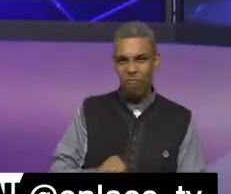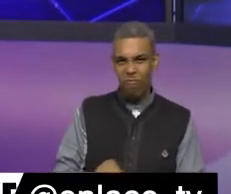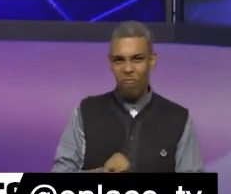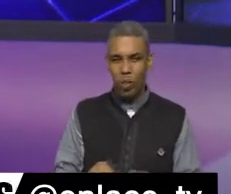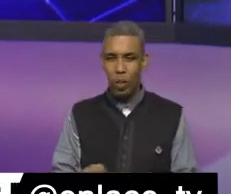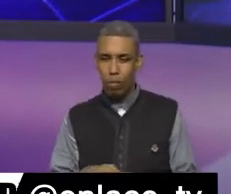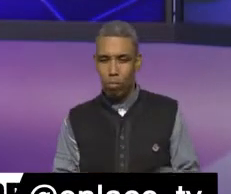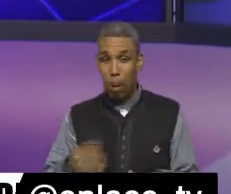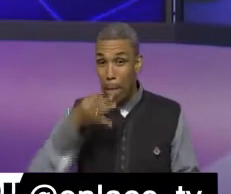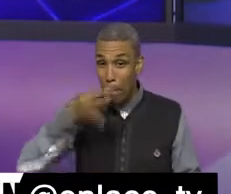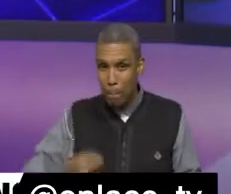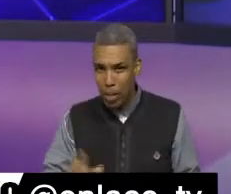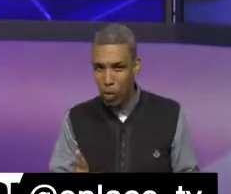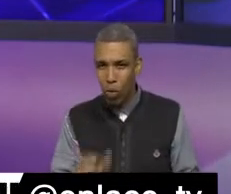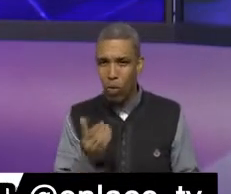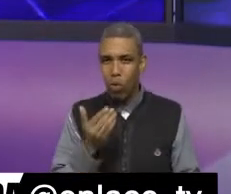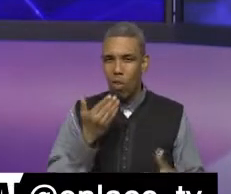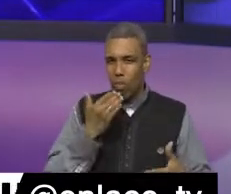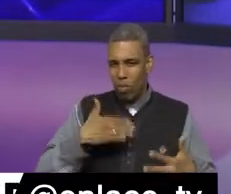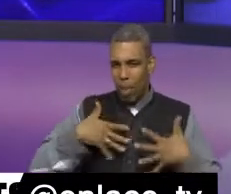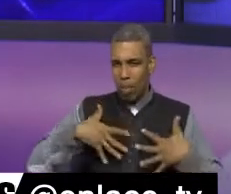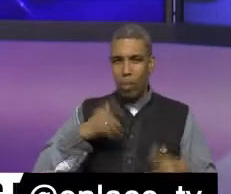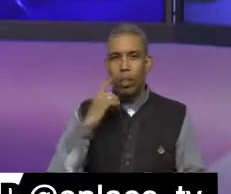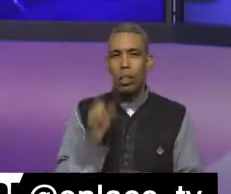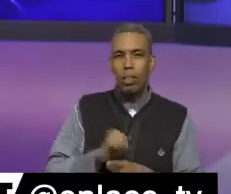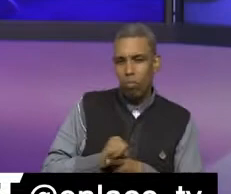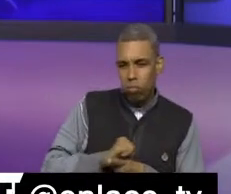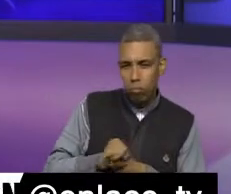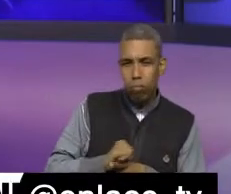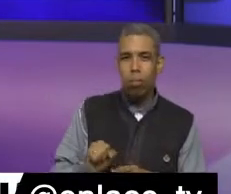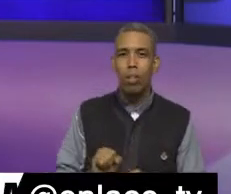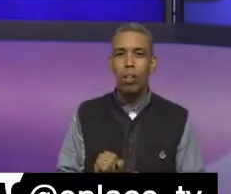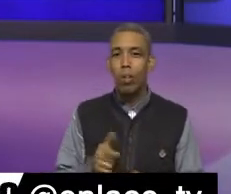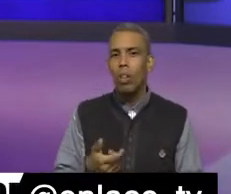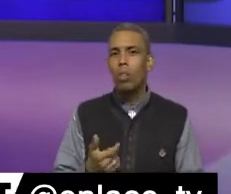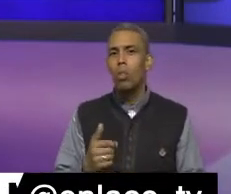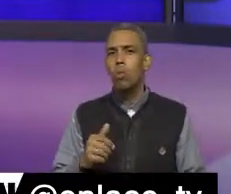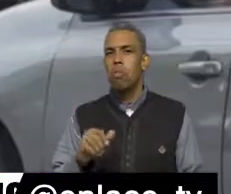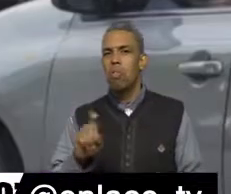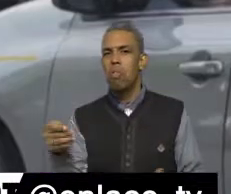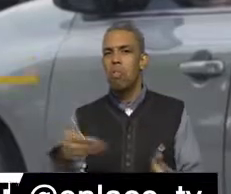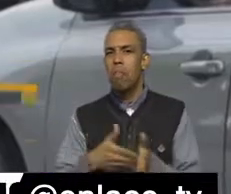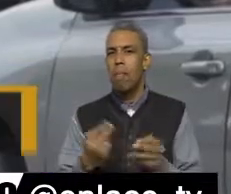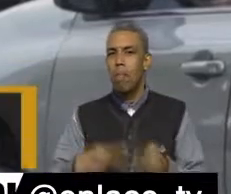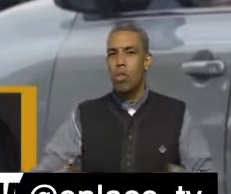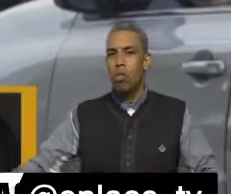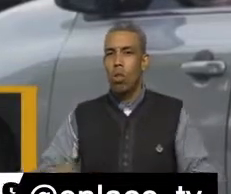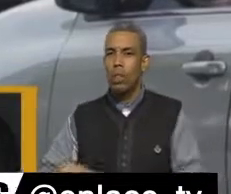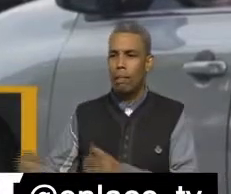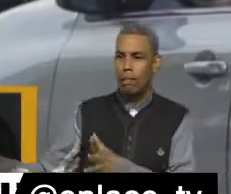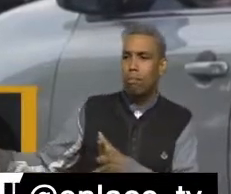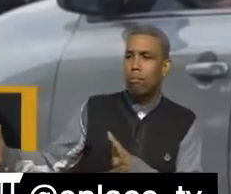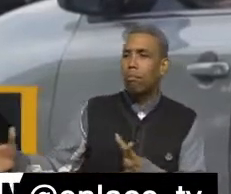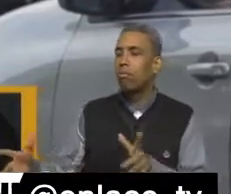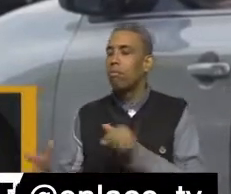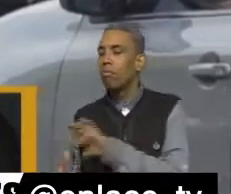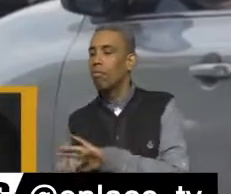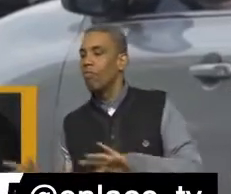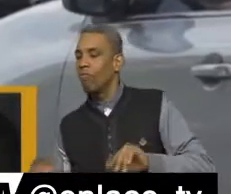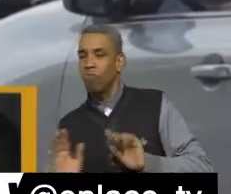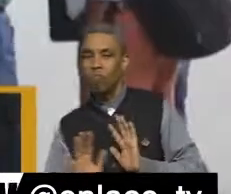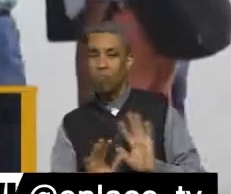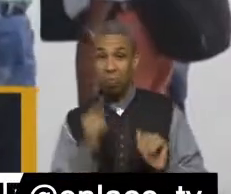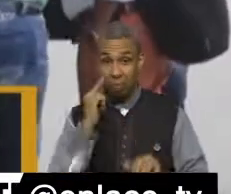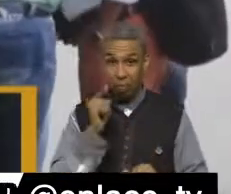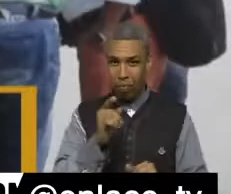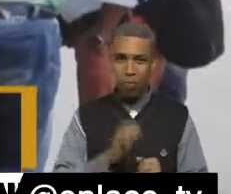Bermeja sensibilizó sobre la evacuación de un eventual sismo. Cuando todo transcurría en completa tranquilidad en